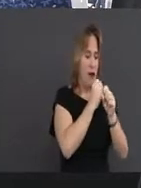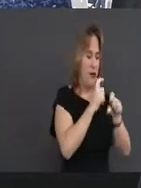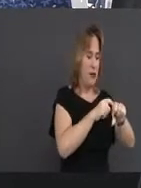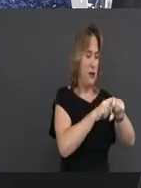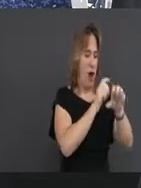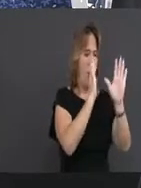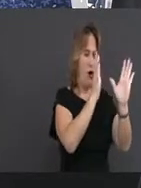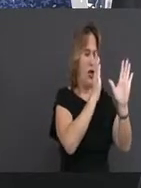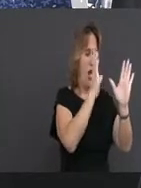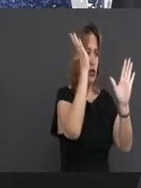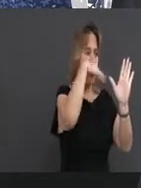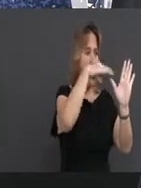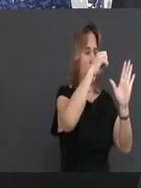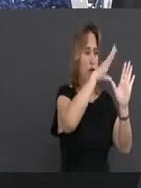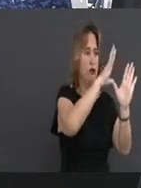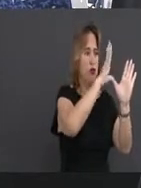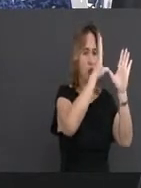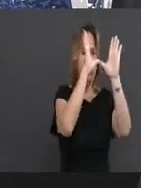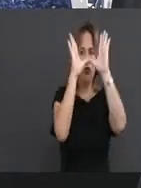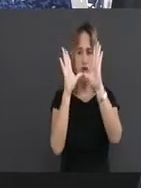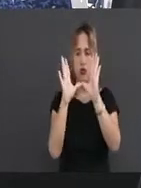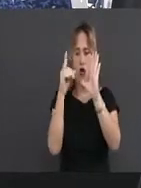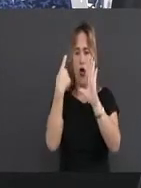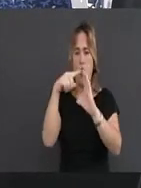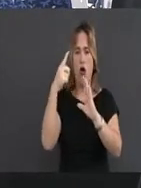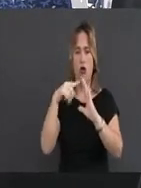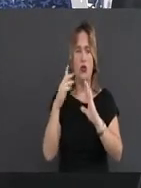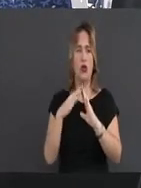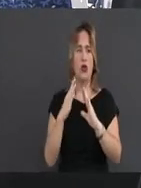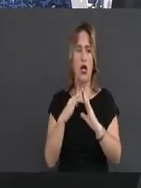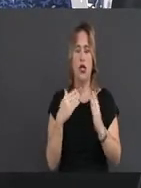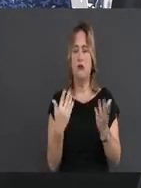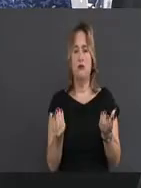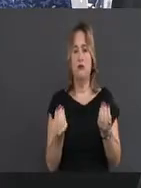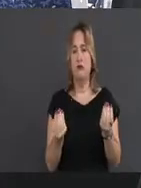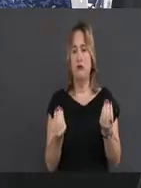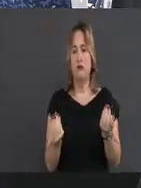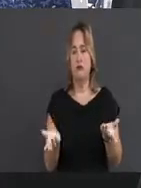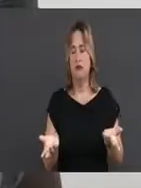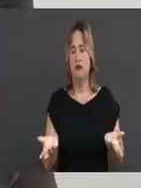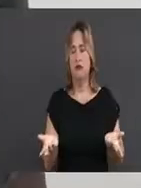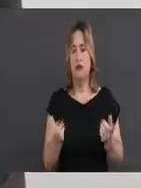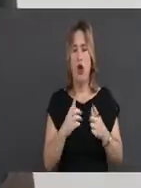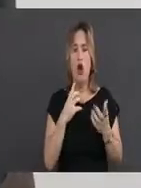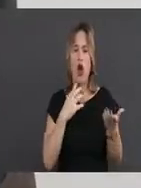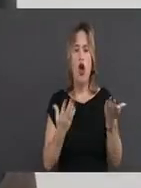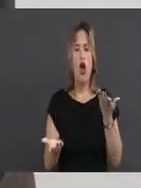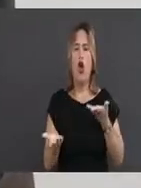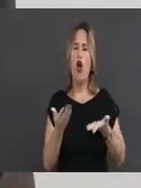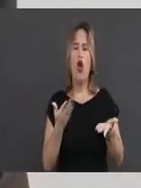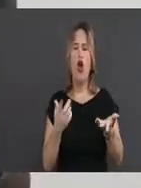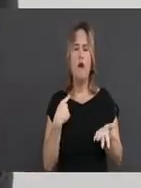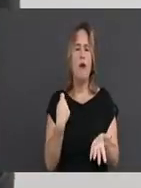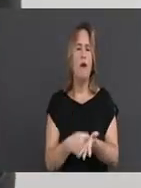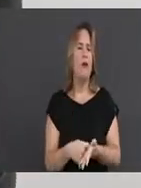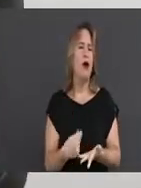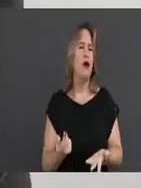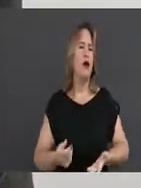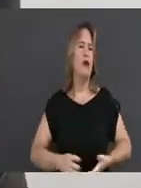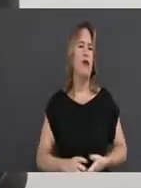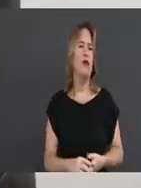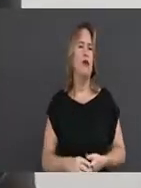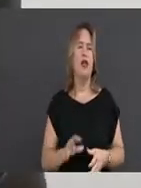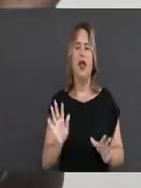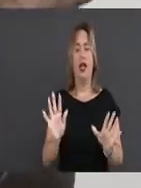consumo de la iluminación de mi hogar, yo no lo tengo. Por lo tanto, ¿y cómo queda eso? Pero